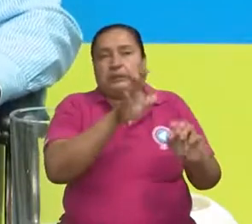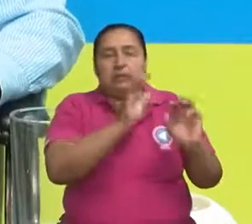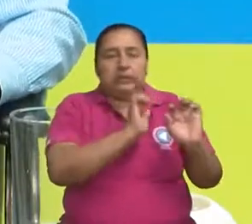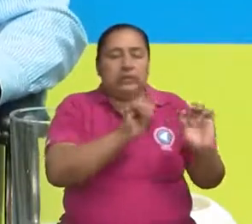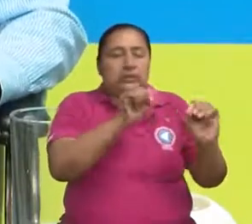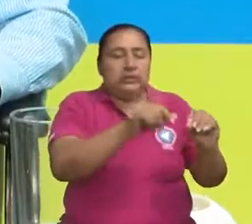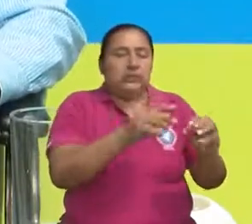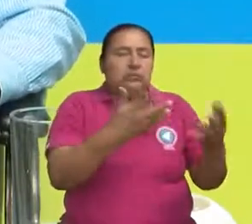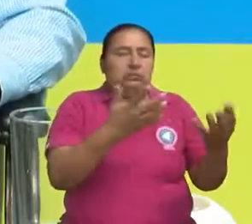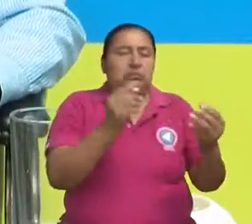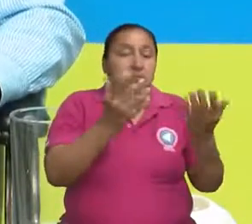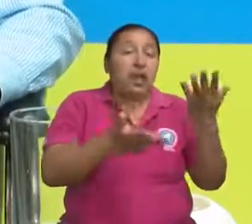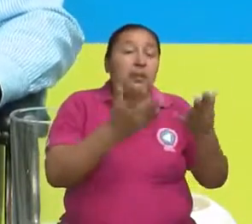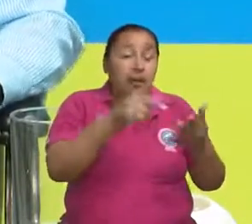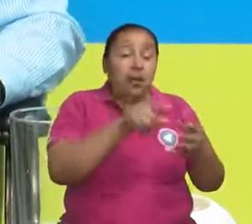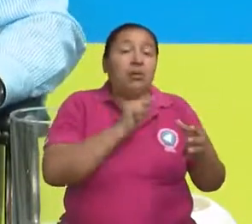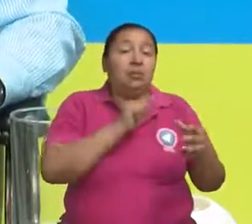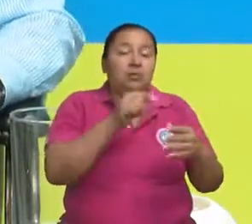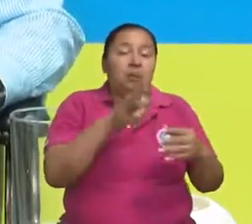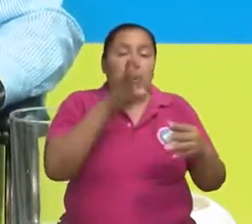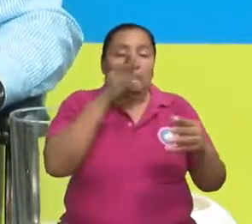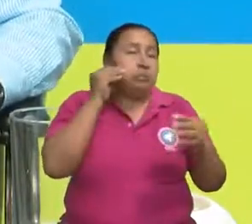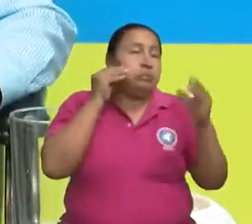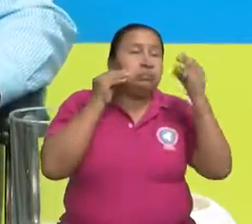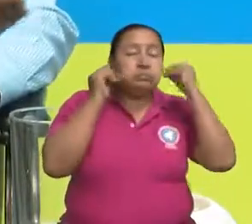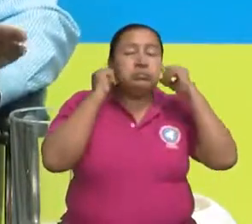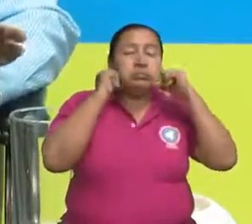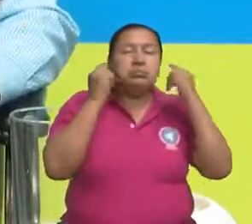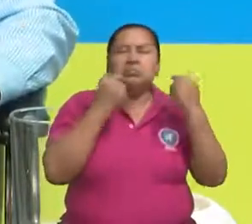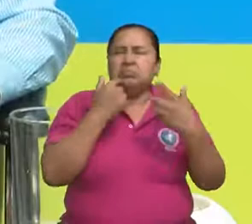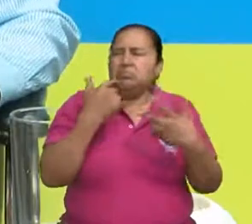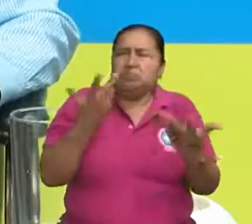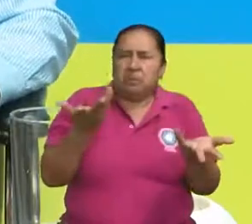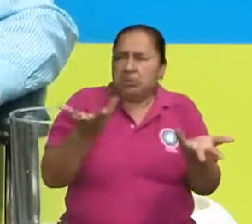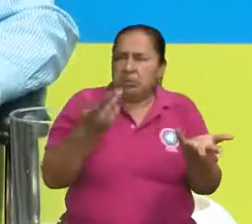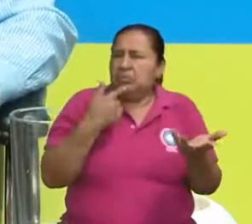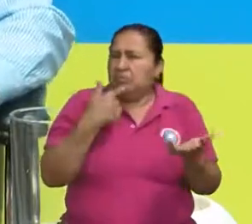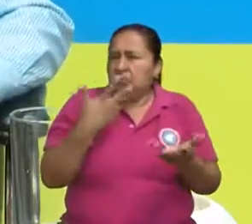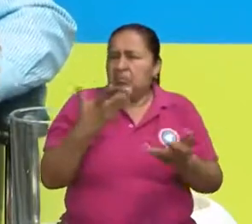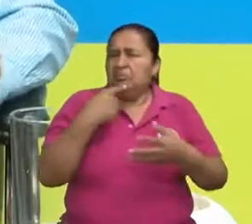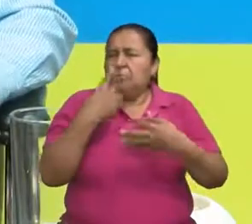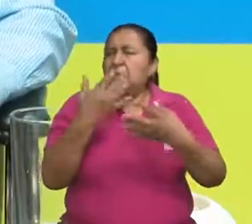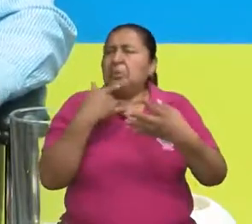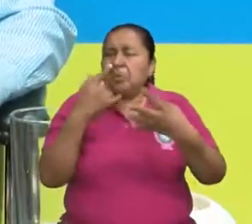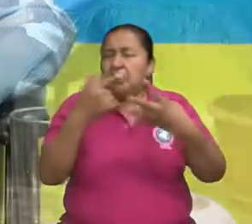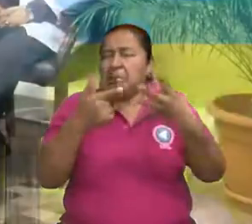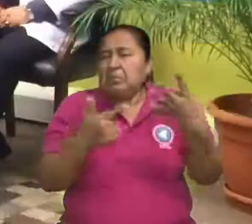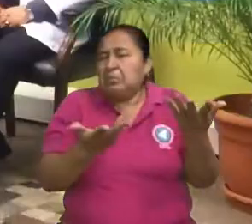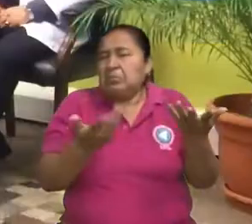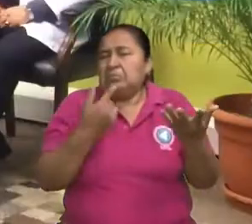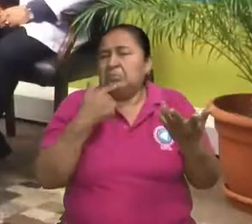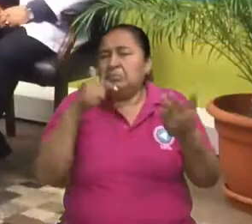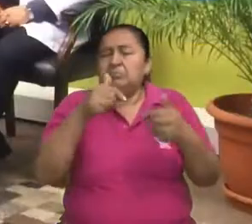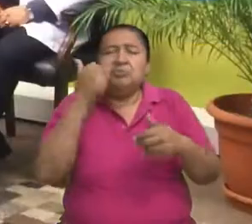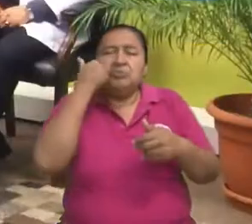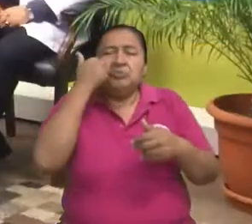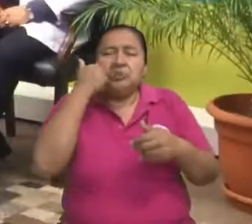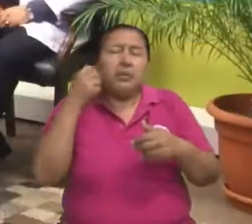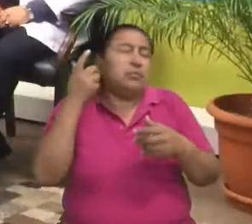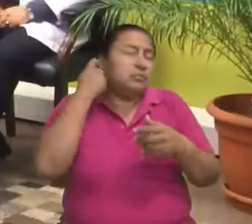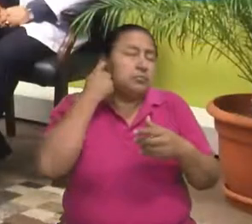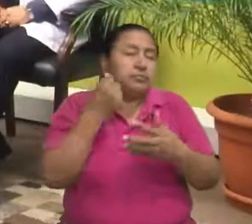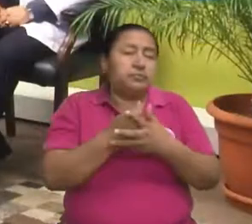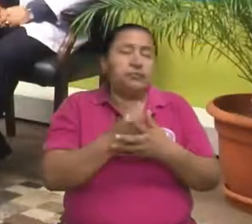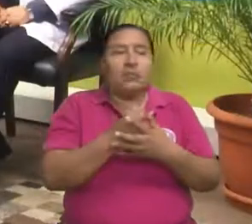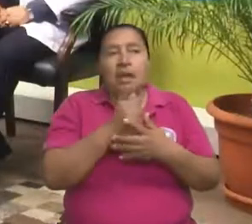pueden estar expuestos a las infecciones del oído. ¿Por qué? ¿Y cuáles son las demás causas para este mal? Los niños